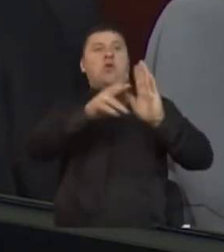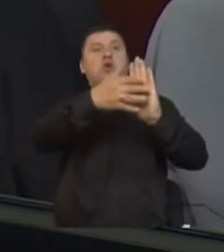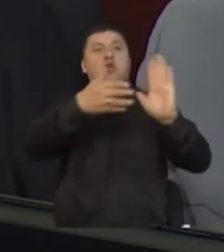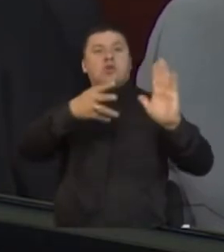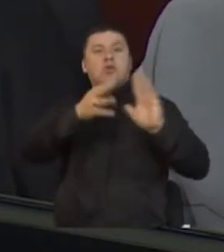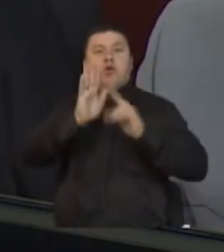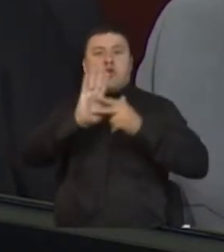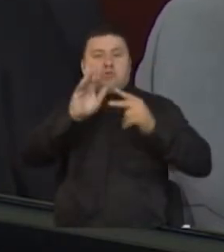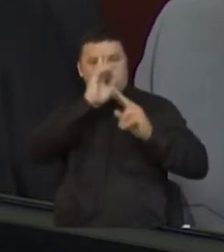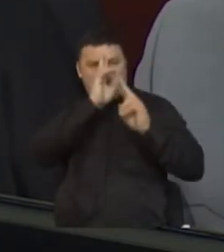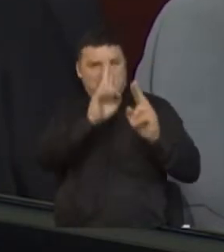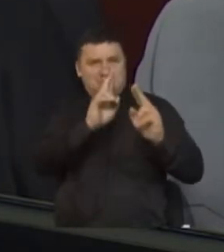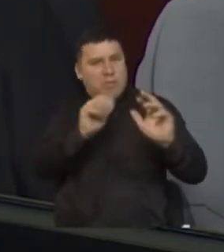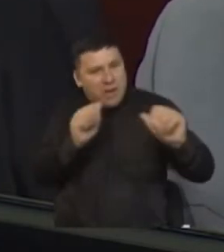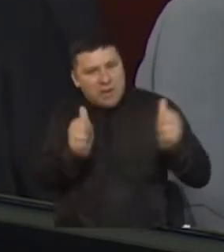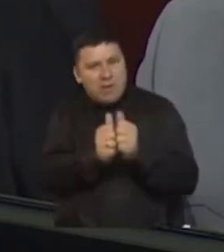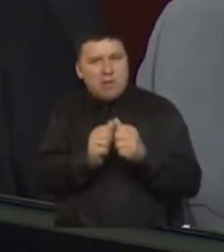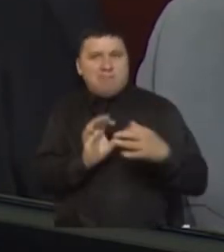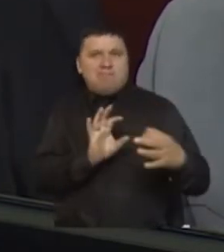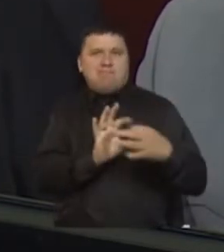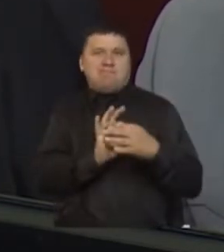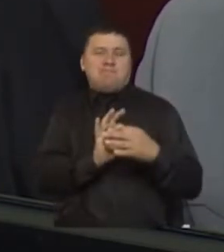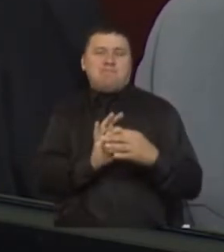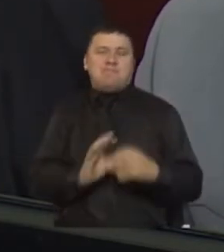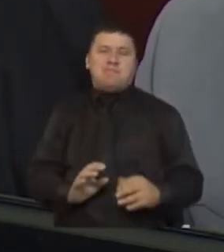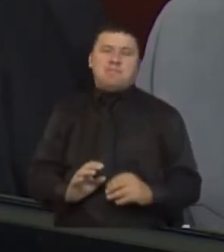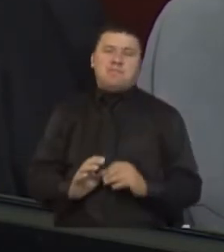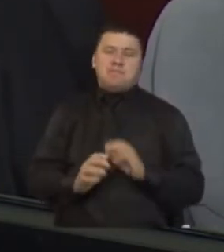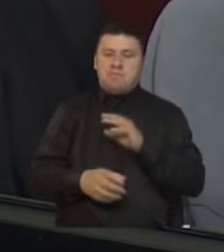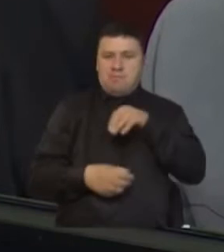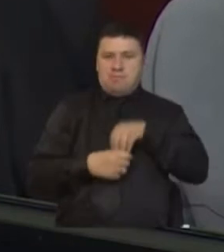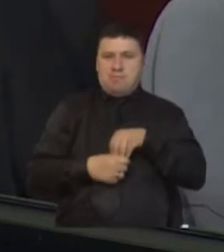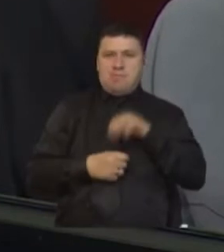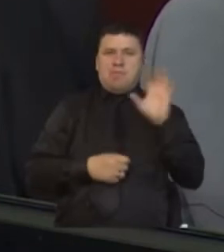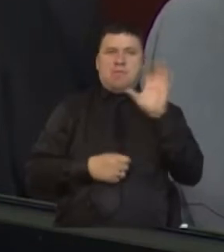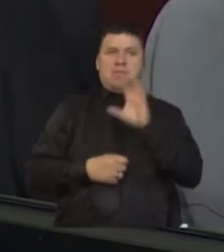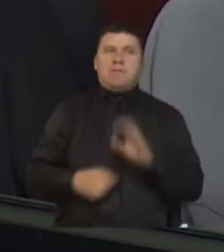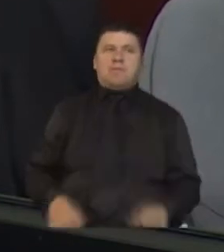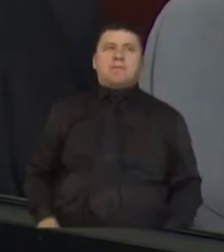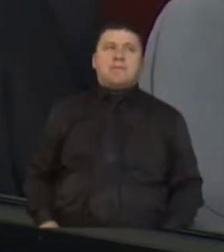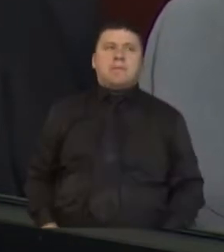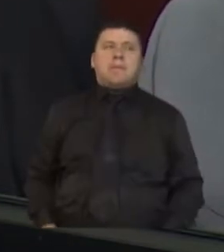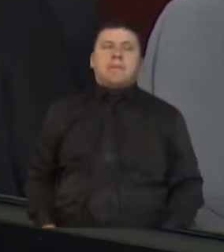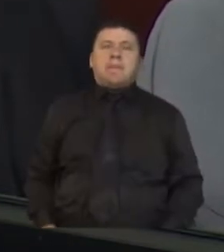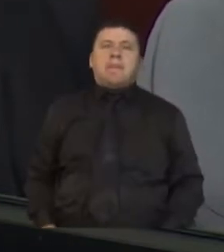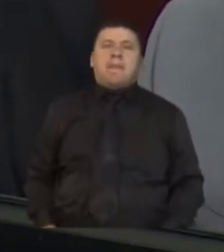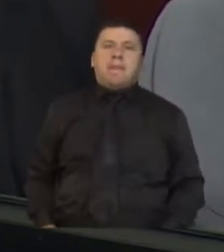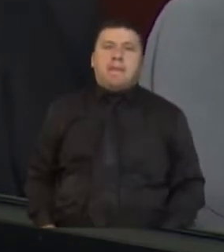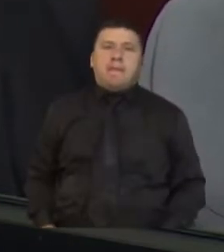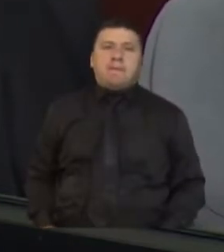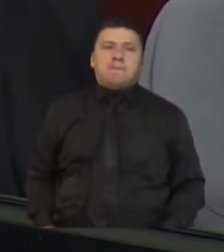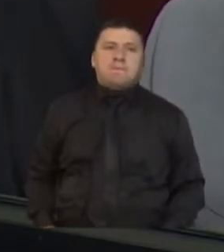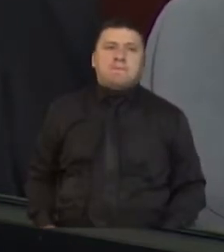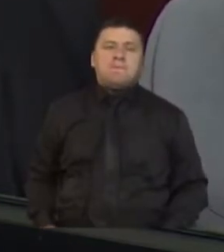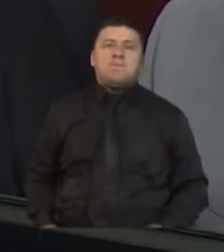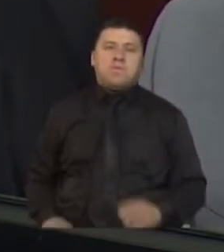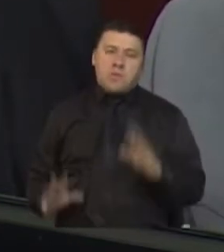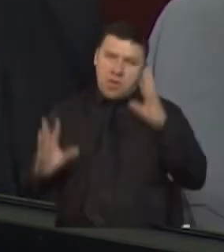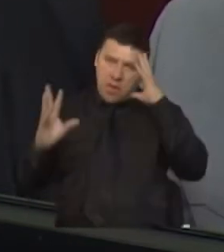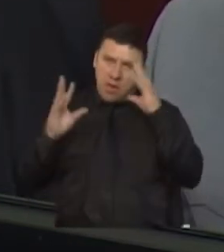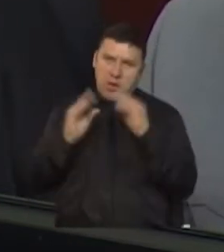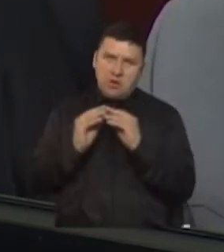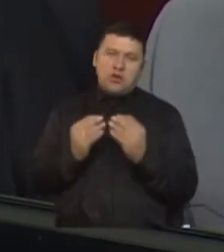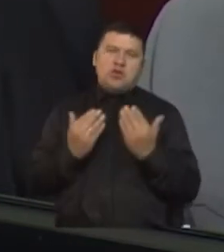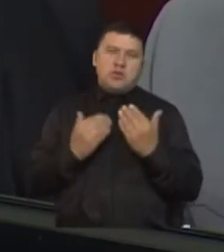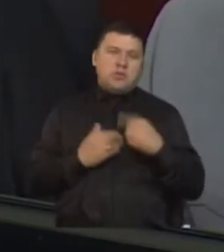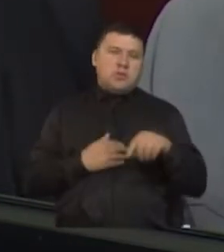y jurisprudenciales del orden interno de los países. Este acuerdo además